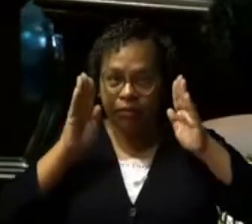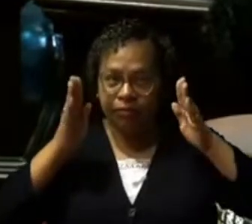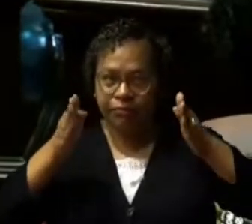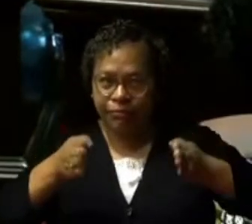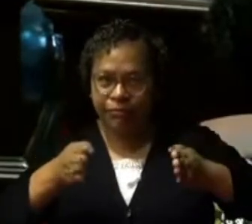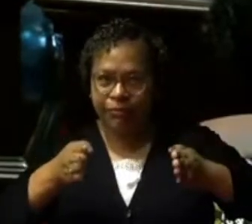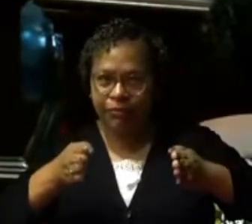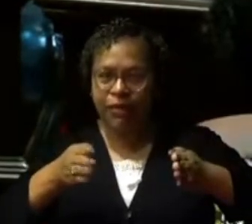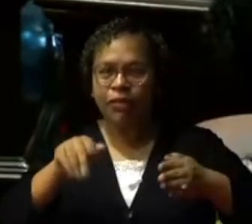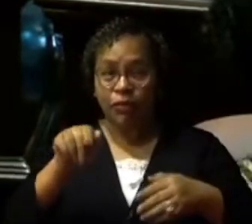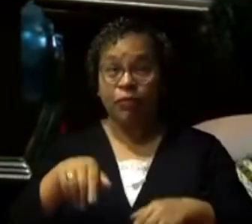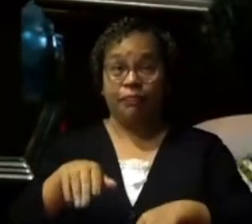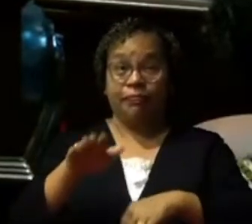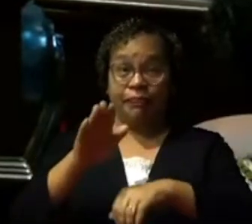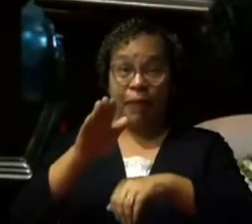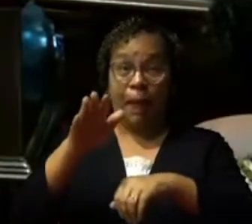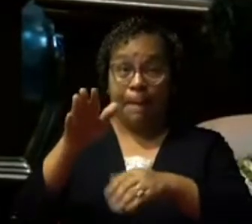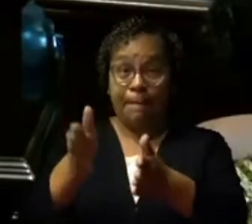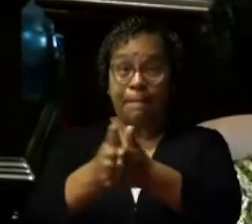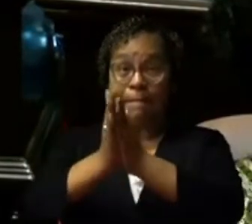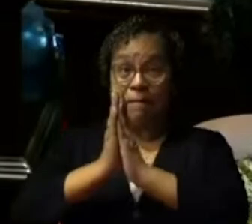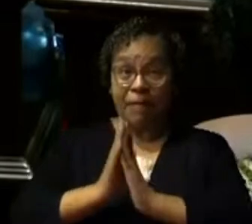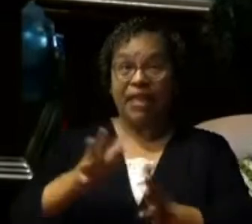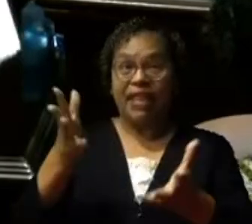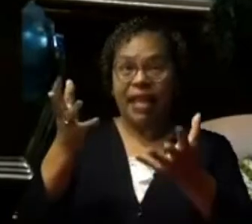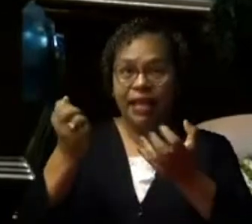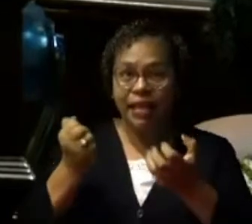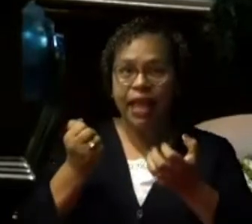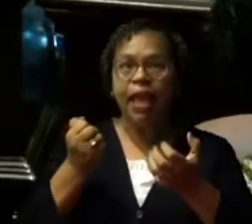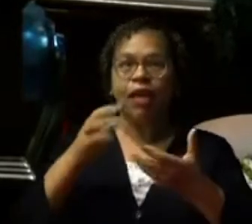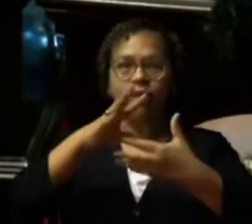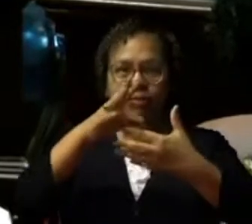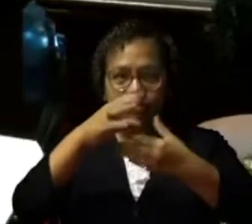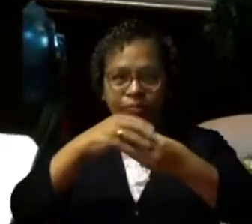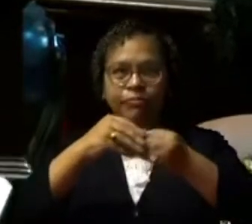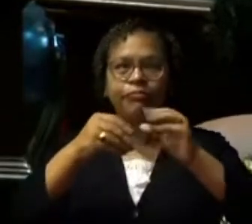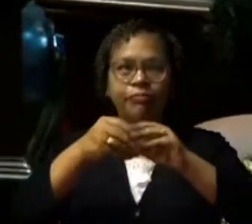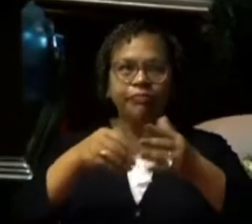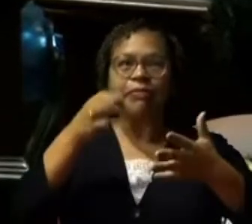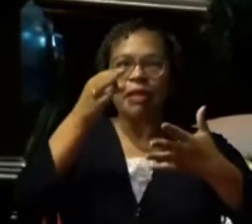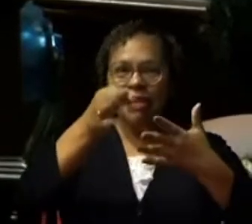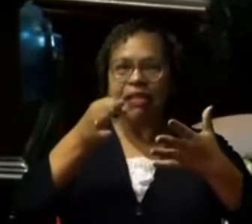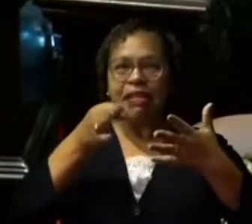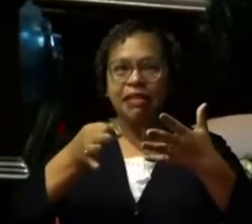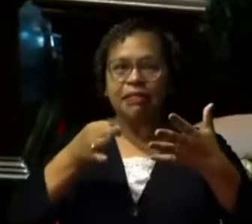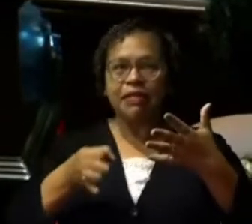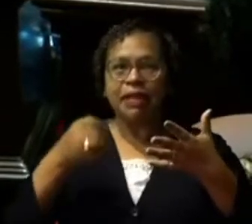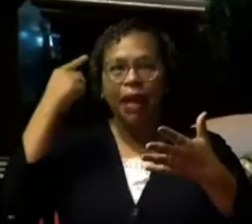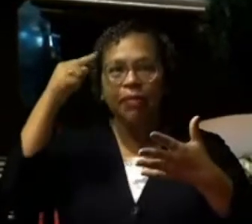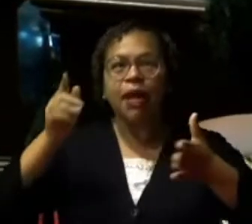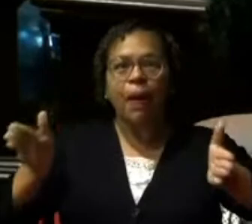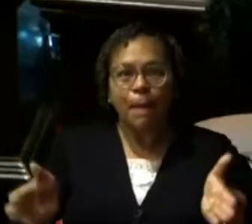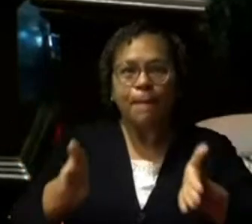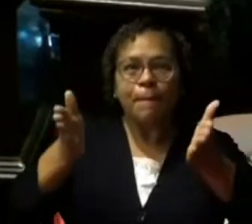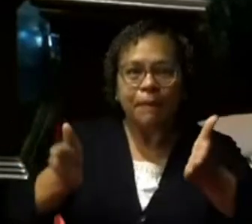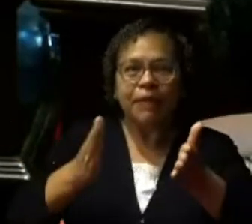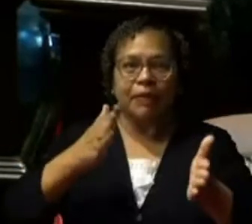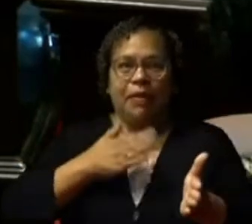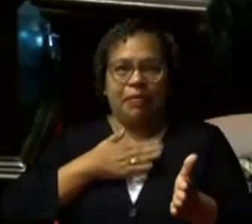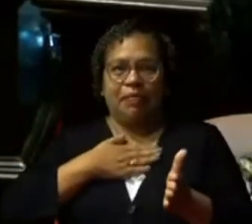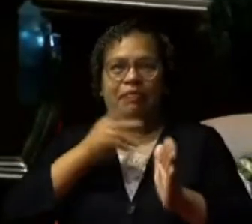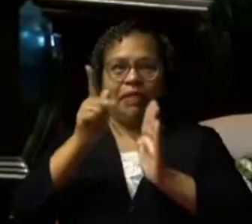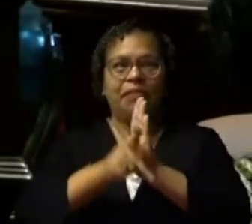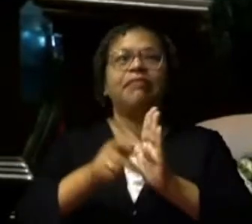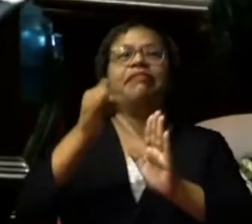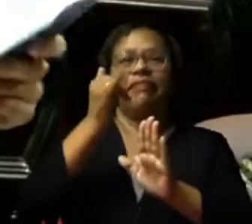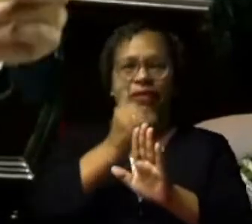que estábamos sesionando en el Salón de la Asamblea Nacional y se armó como un reperpero y un murmullo que yo no entendía lo que estaba pasando. Y después usted me explicó, es